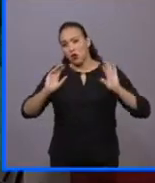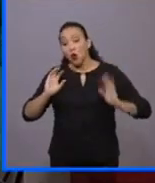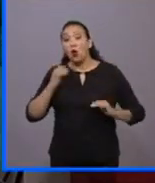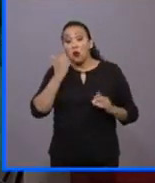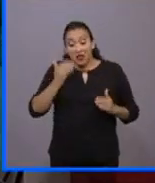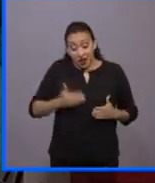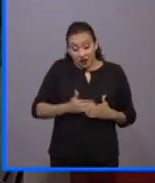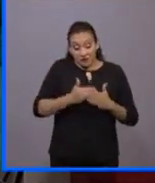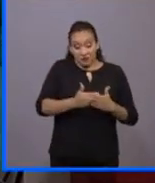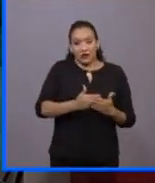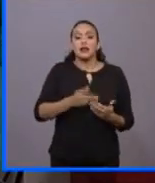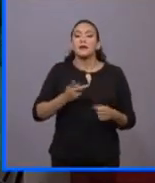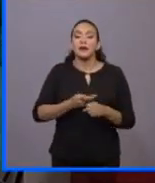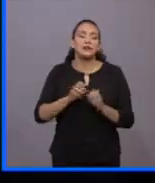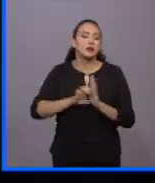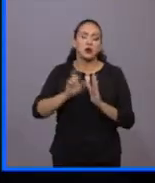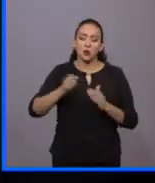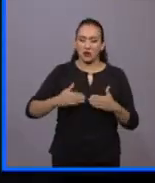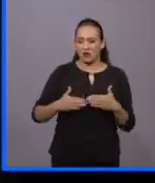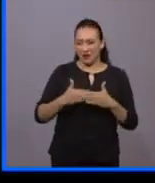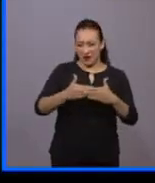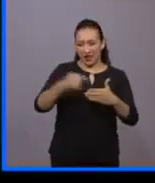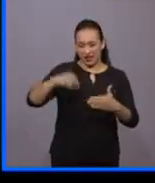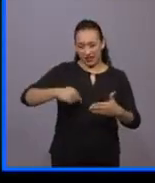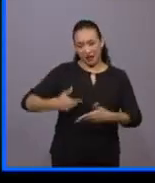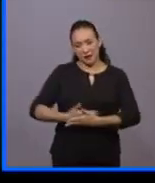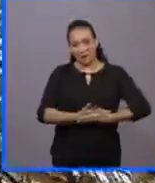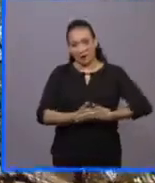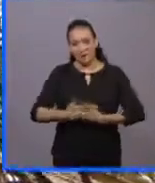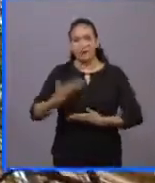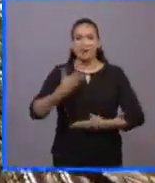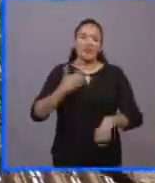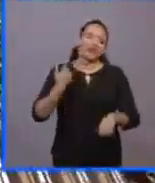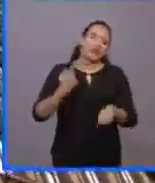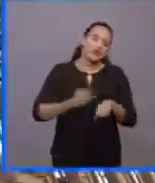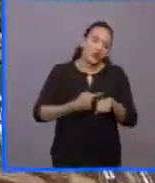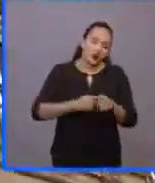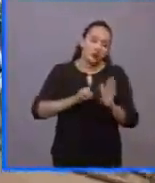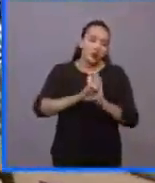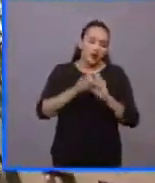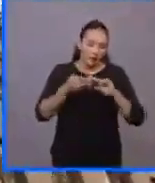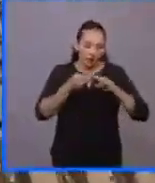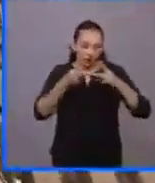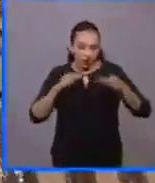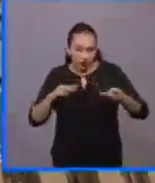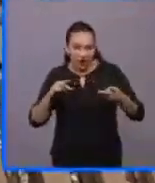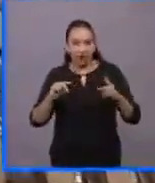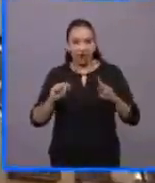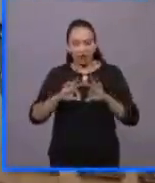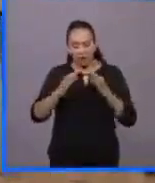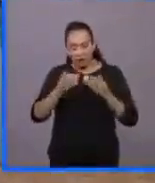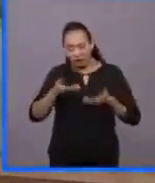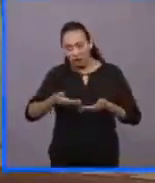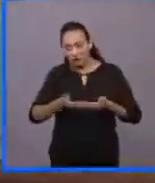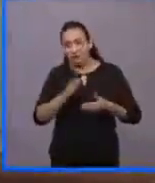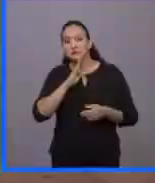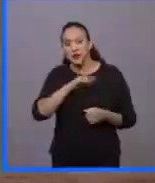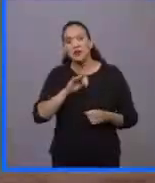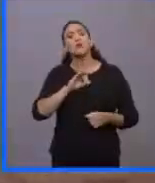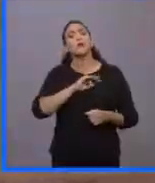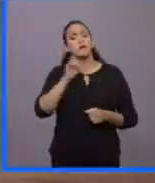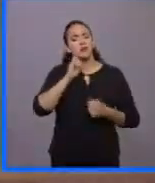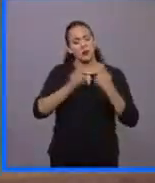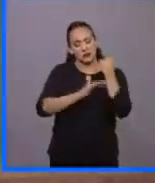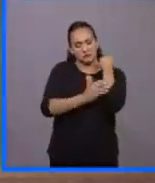gestación presentara alteraciones genéticas o congénitas. Con ello, la Sala reiteró su criterio de que todas las mujeres y